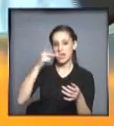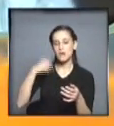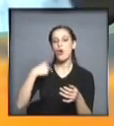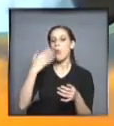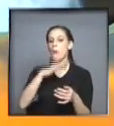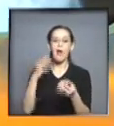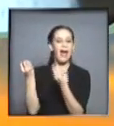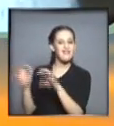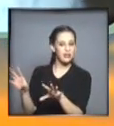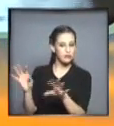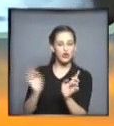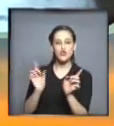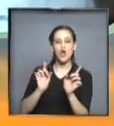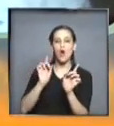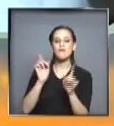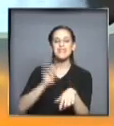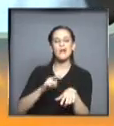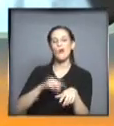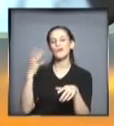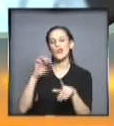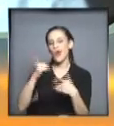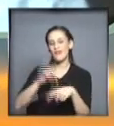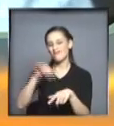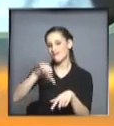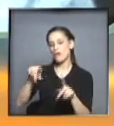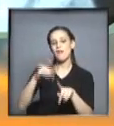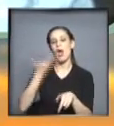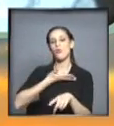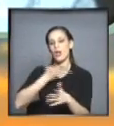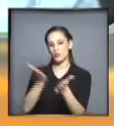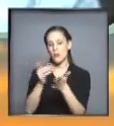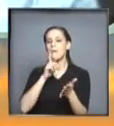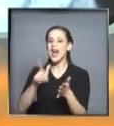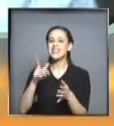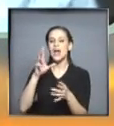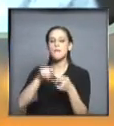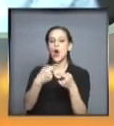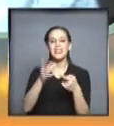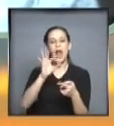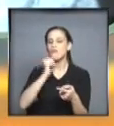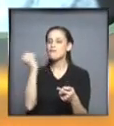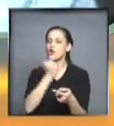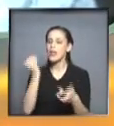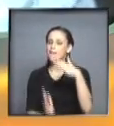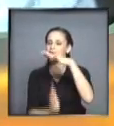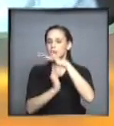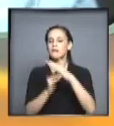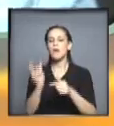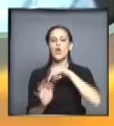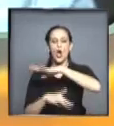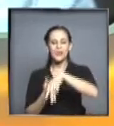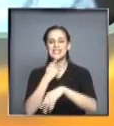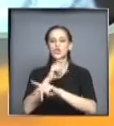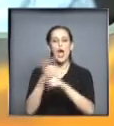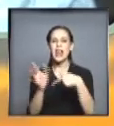que no concuerda con mis tiempos. Pero creo que la política es algo fundamental para el joven, porque creo que si no sos revolucionario y no